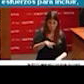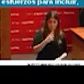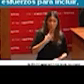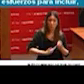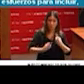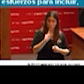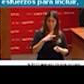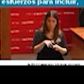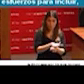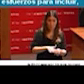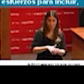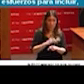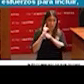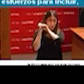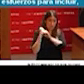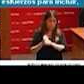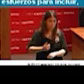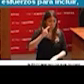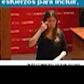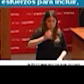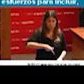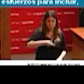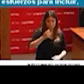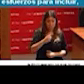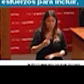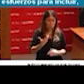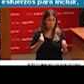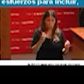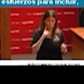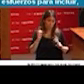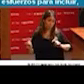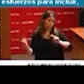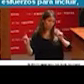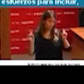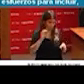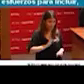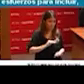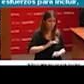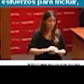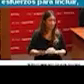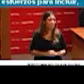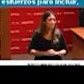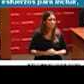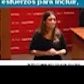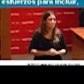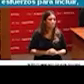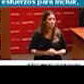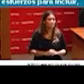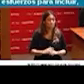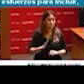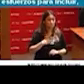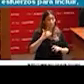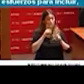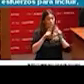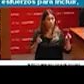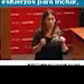consultoría la antigüedad no suele ser no suele ser muy alta y dentro de nuestra organización y